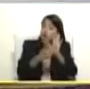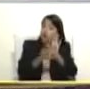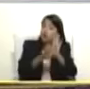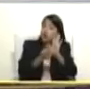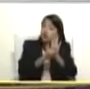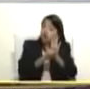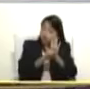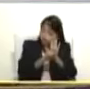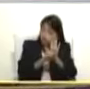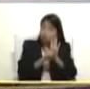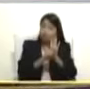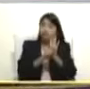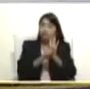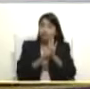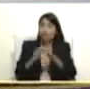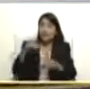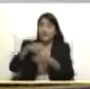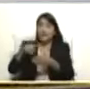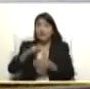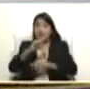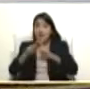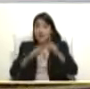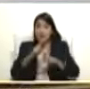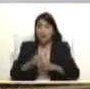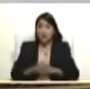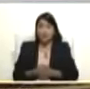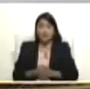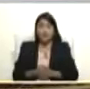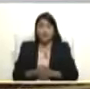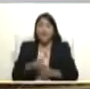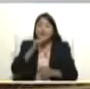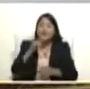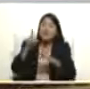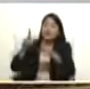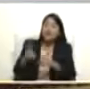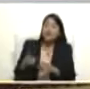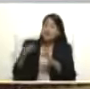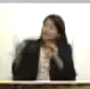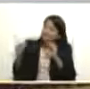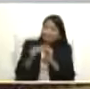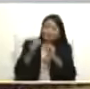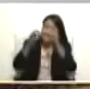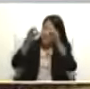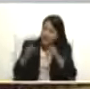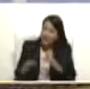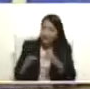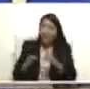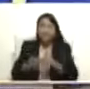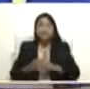El referéndum, cuyas decisiones serán de carácter